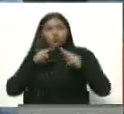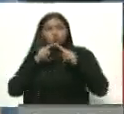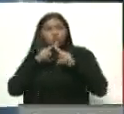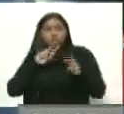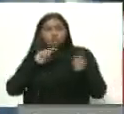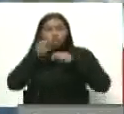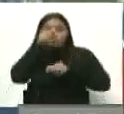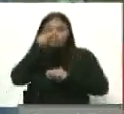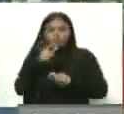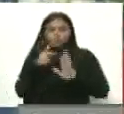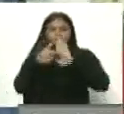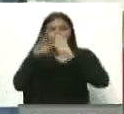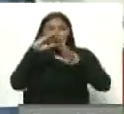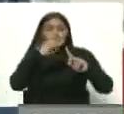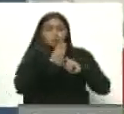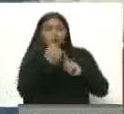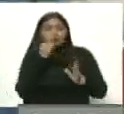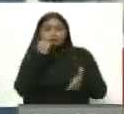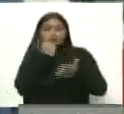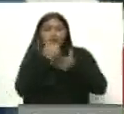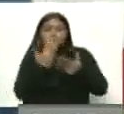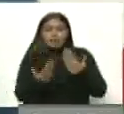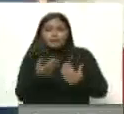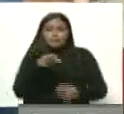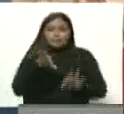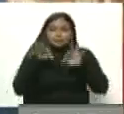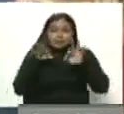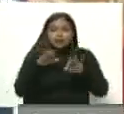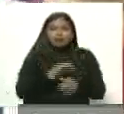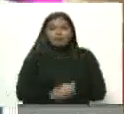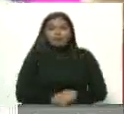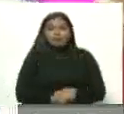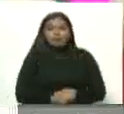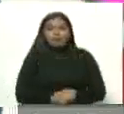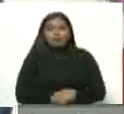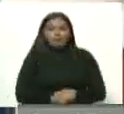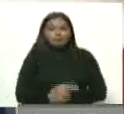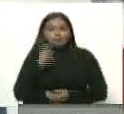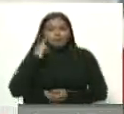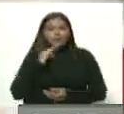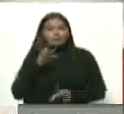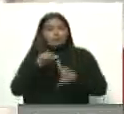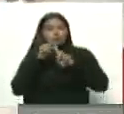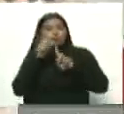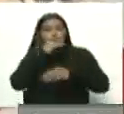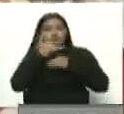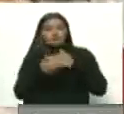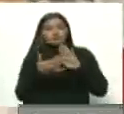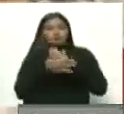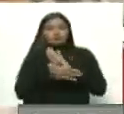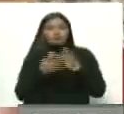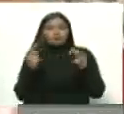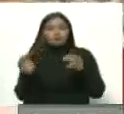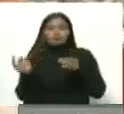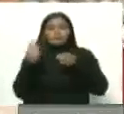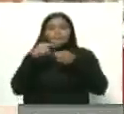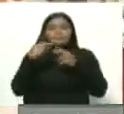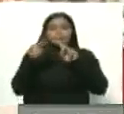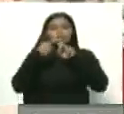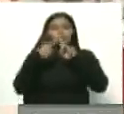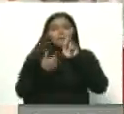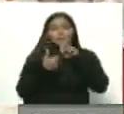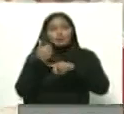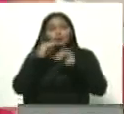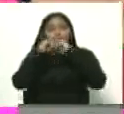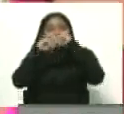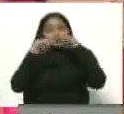convertida en referente cultural, simbólico. Bolívar encarnó un proyecto, el proyecto de la suma felicidad,